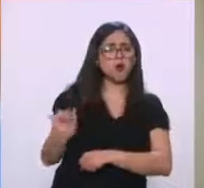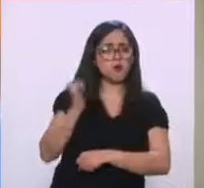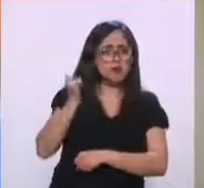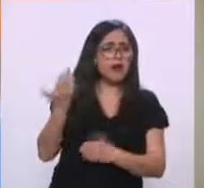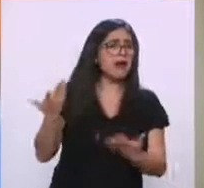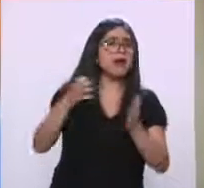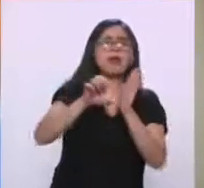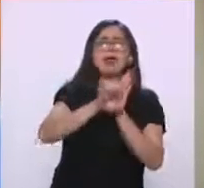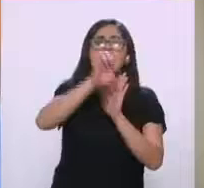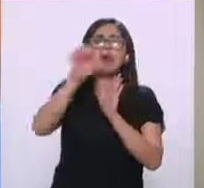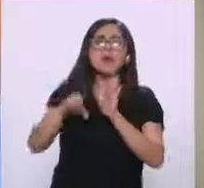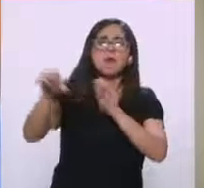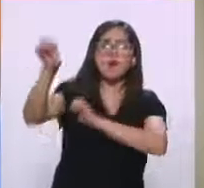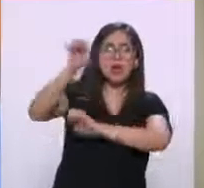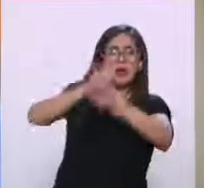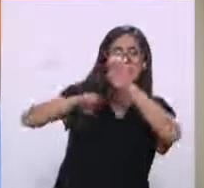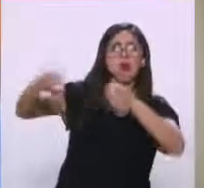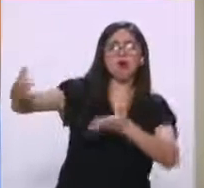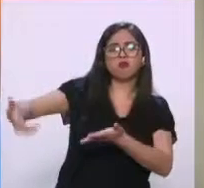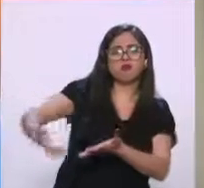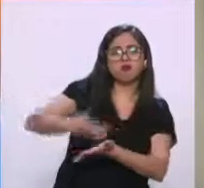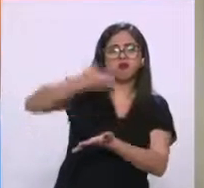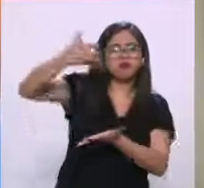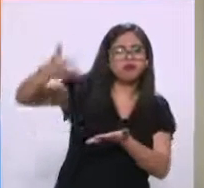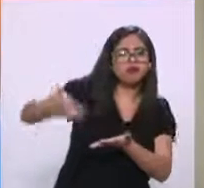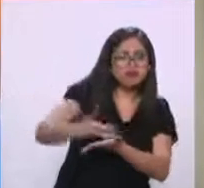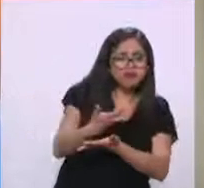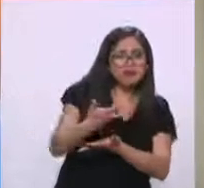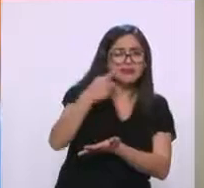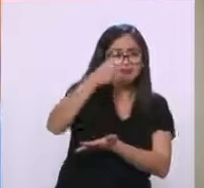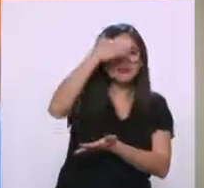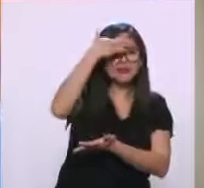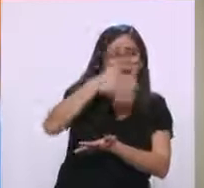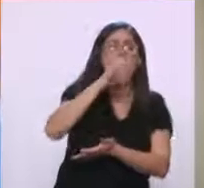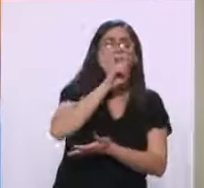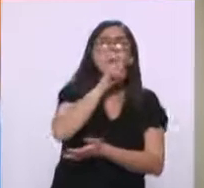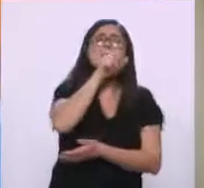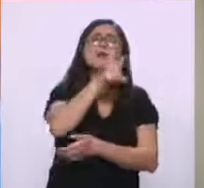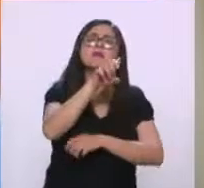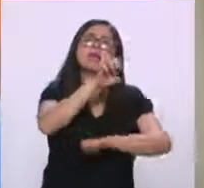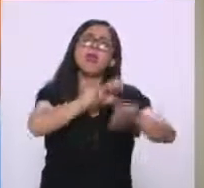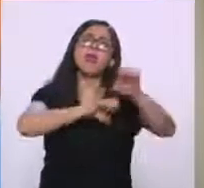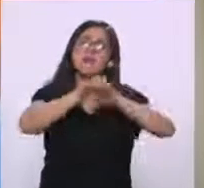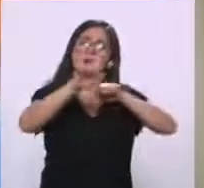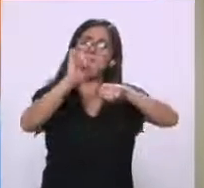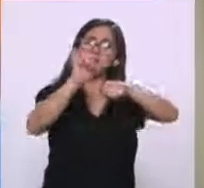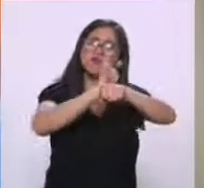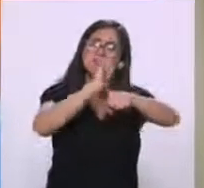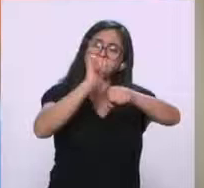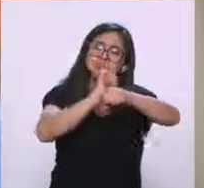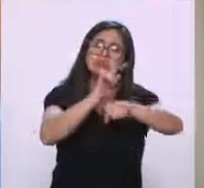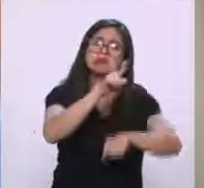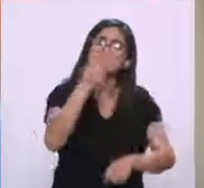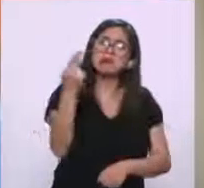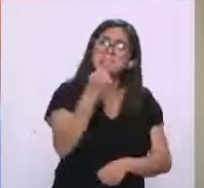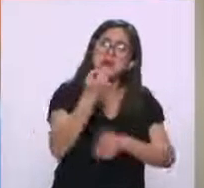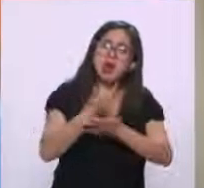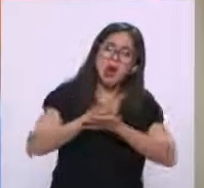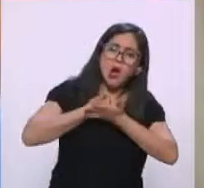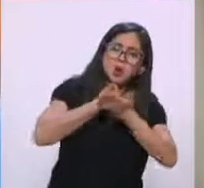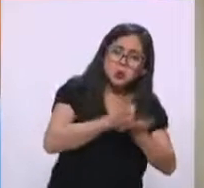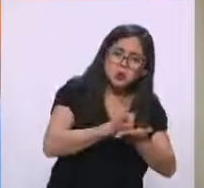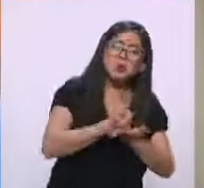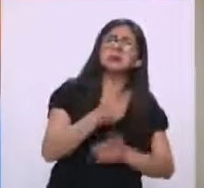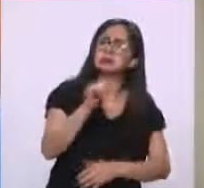por ejemplo industrias tractoras, como por ejemplo la industria automotriz, llegaran a requerir quizá de algún apoyo, se les puede